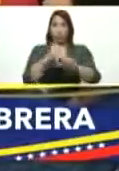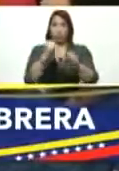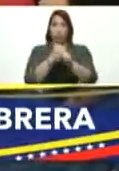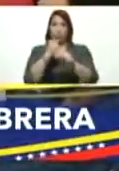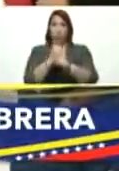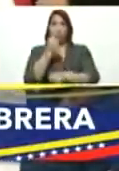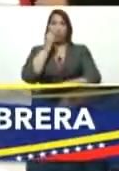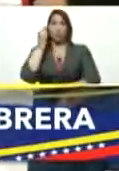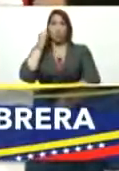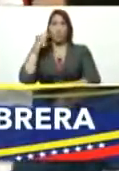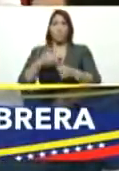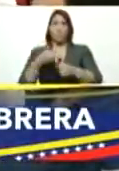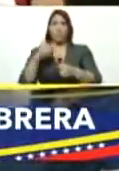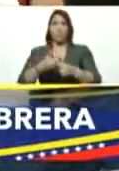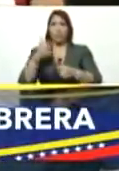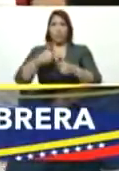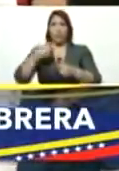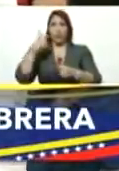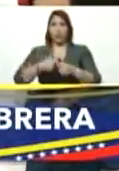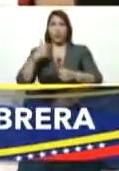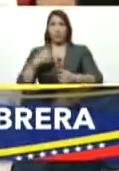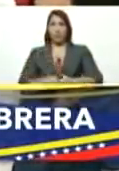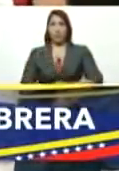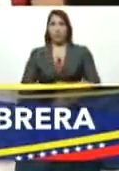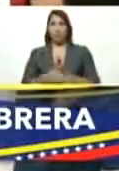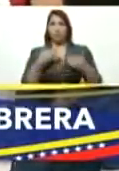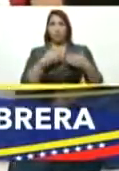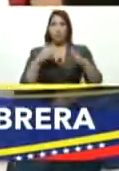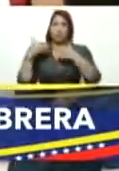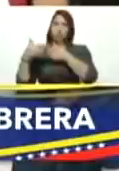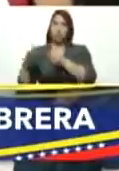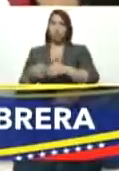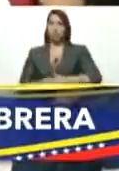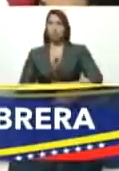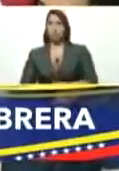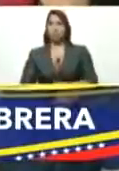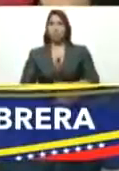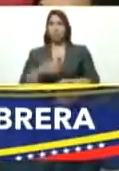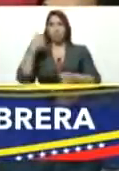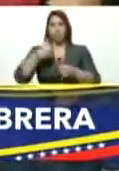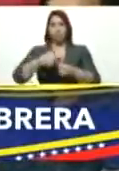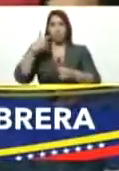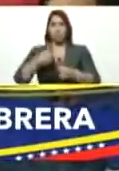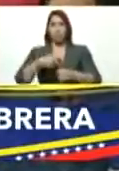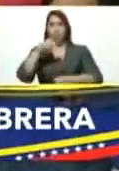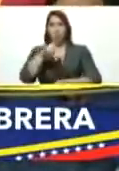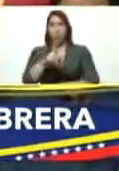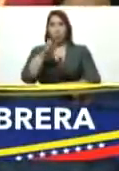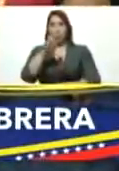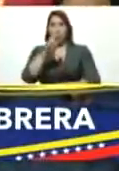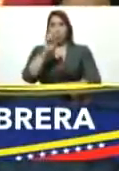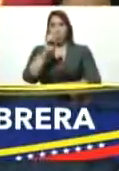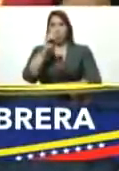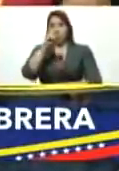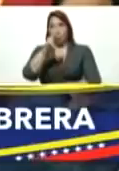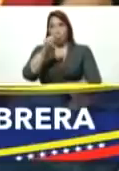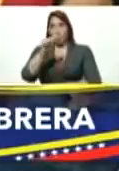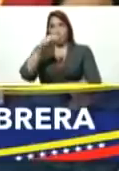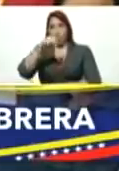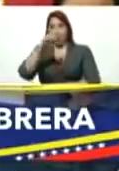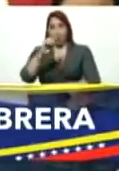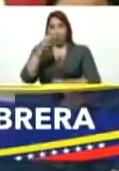pedevesa gas para así garantizar el gas propano que es la materia prima